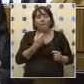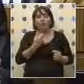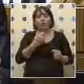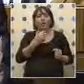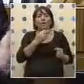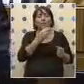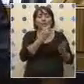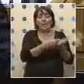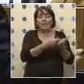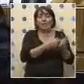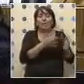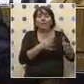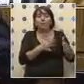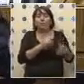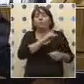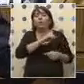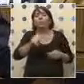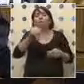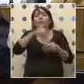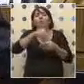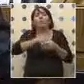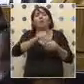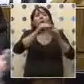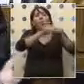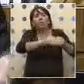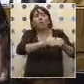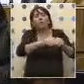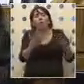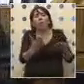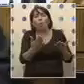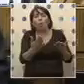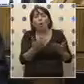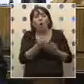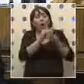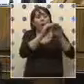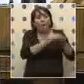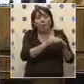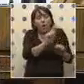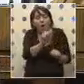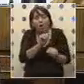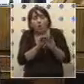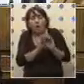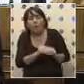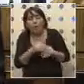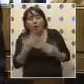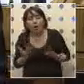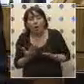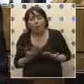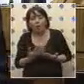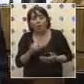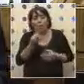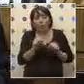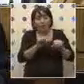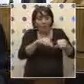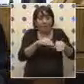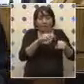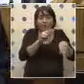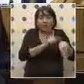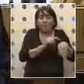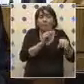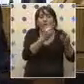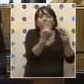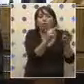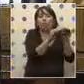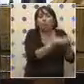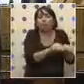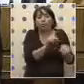presunta los va a afectar, pero después van a votar a favor. Entonces uno no puede estar a favor y en contra al mismo tiempo. Tiene que, obviamente, tomar una decisión. Con